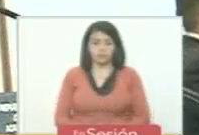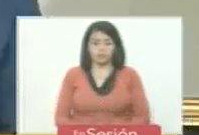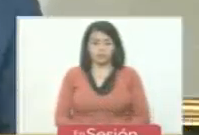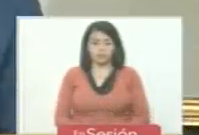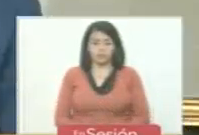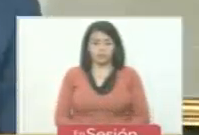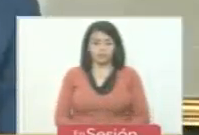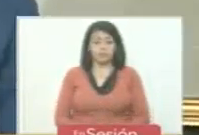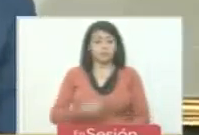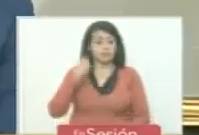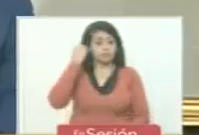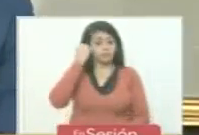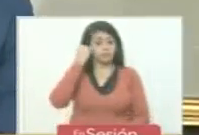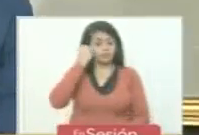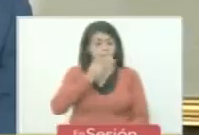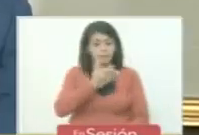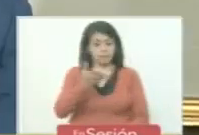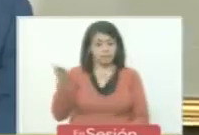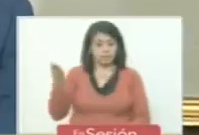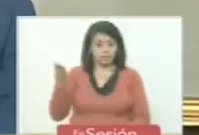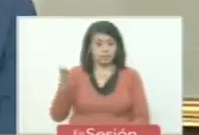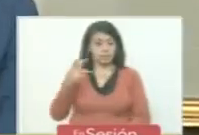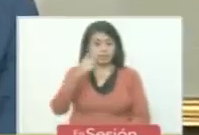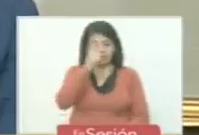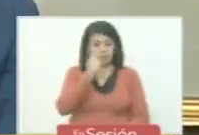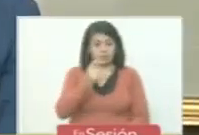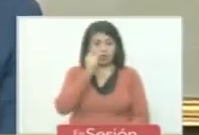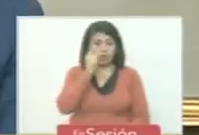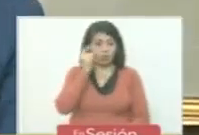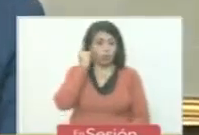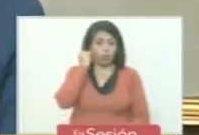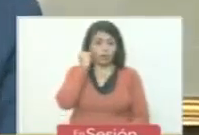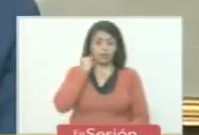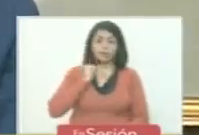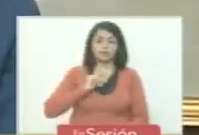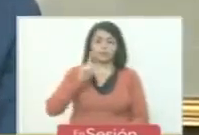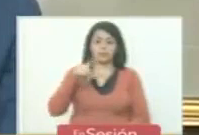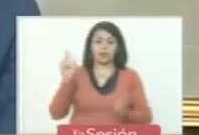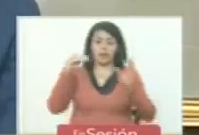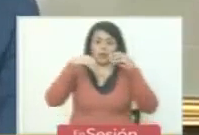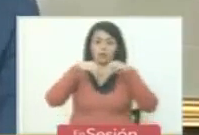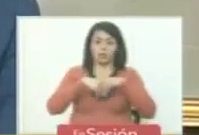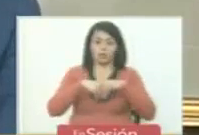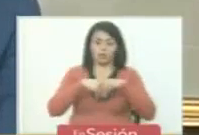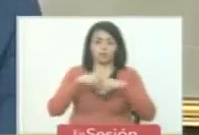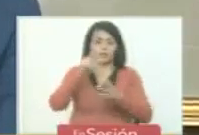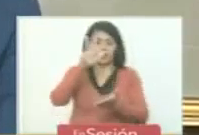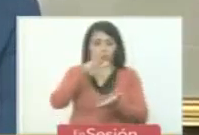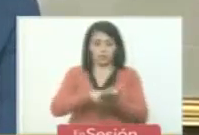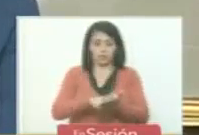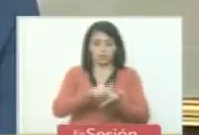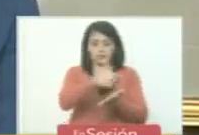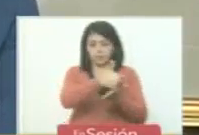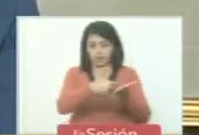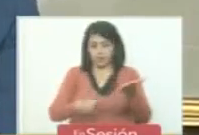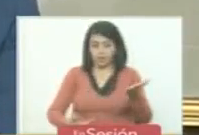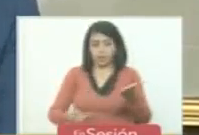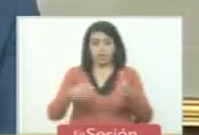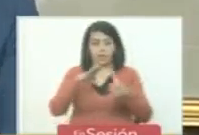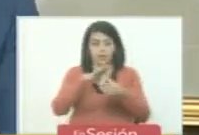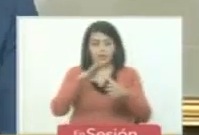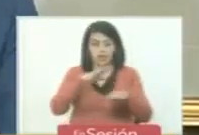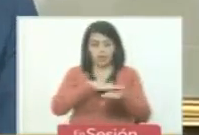En consideración, las honorables diputadas y los honorables diputados que estén de acuerdo con la aprobación del acta correspondiente a la